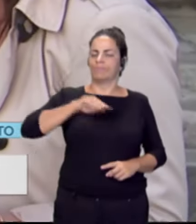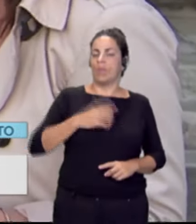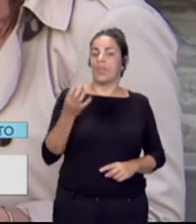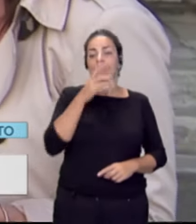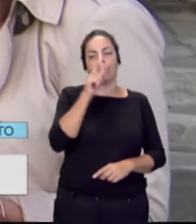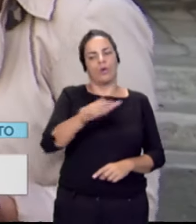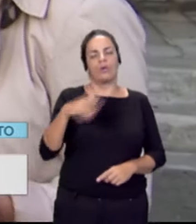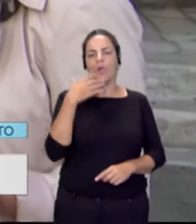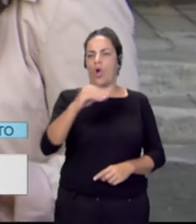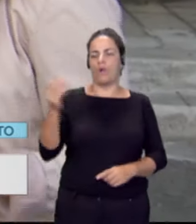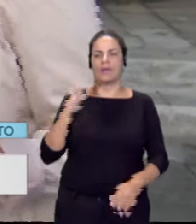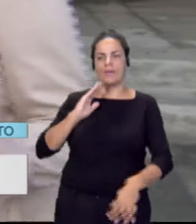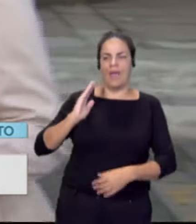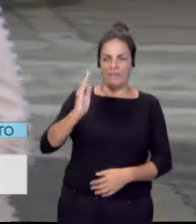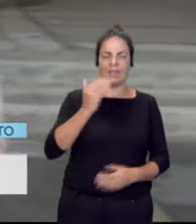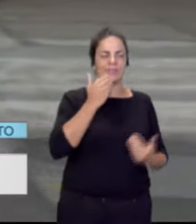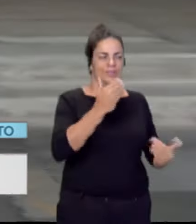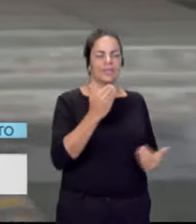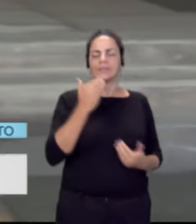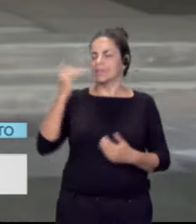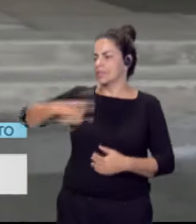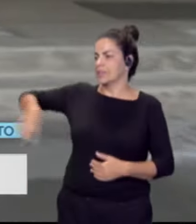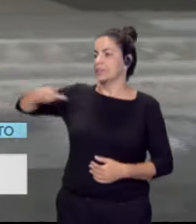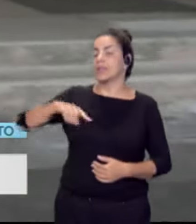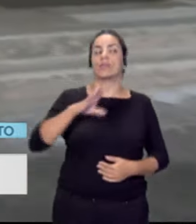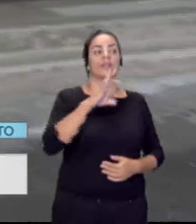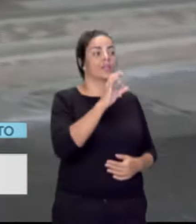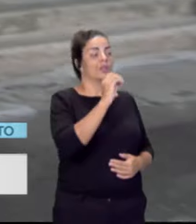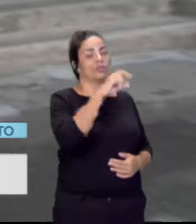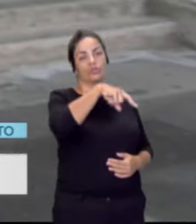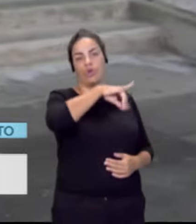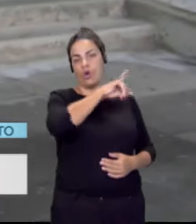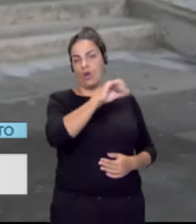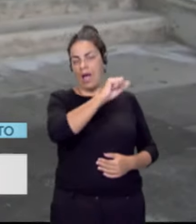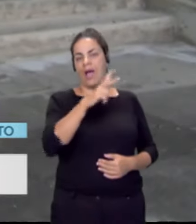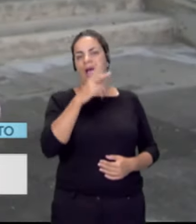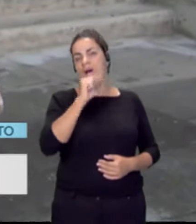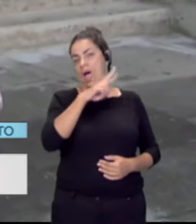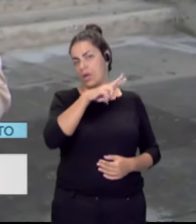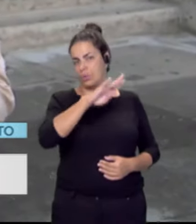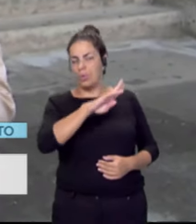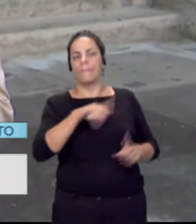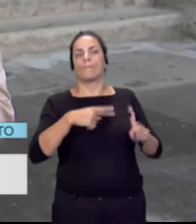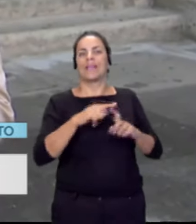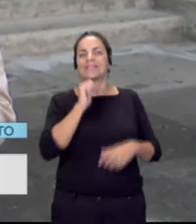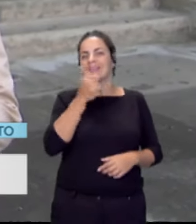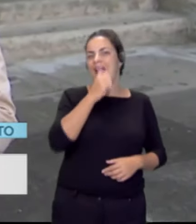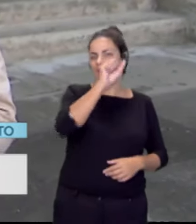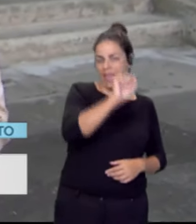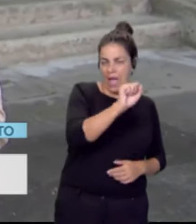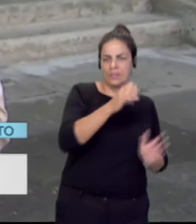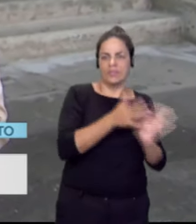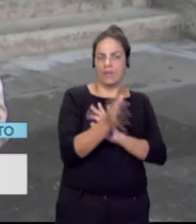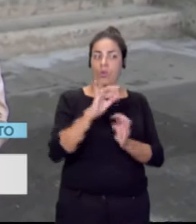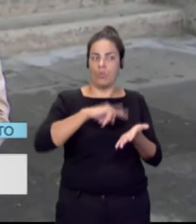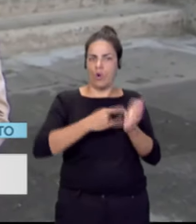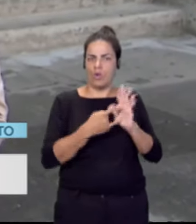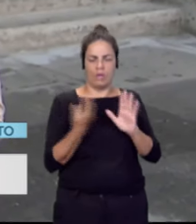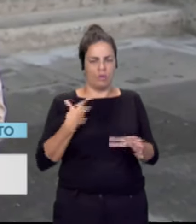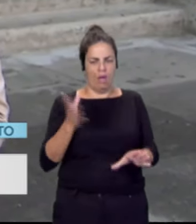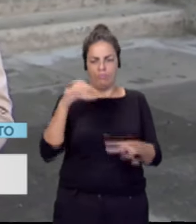gracias. Muchísimas gracias a ustedes. Sonja Arup y esa clave A, ese proyecto que forma parte, que está perfectamente integrado en